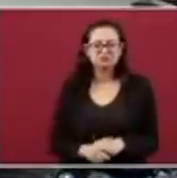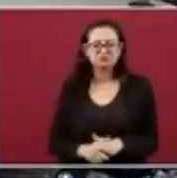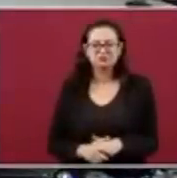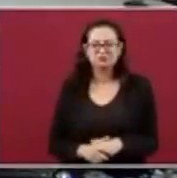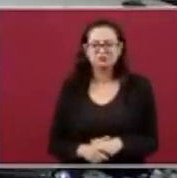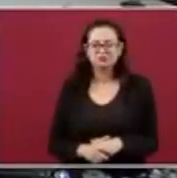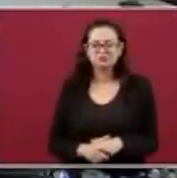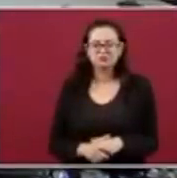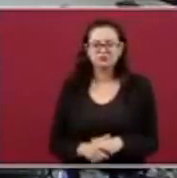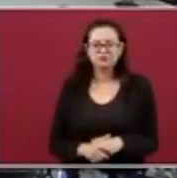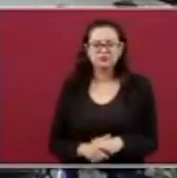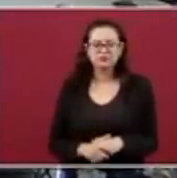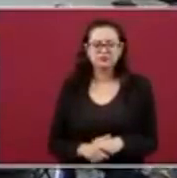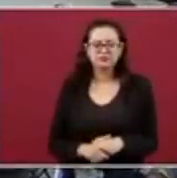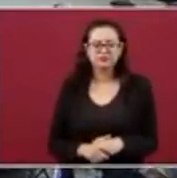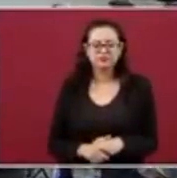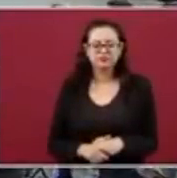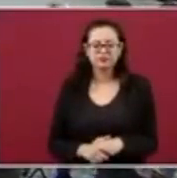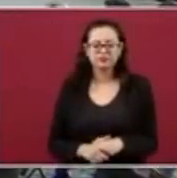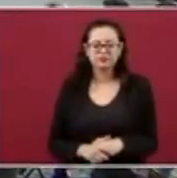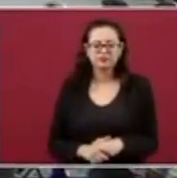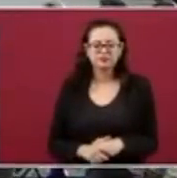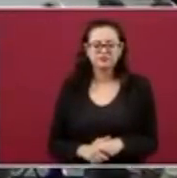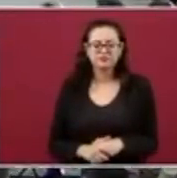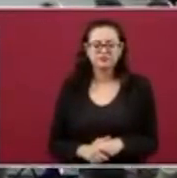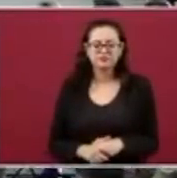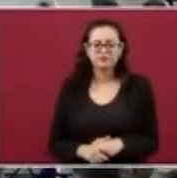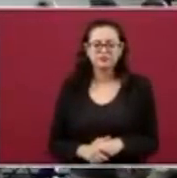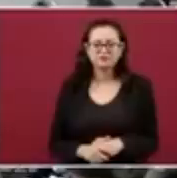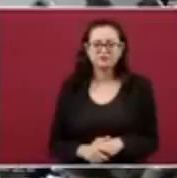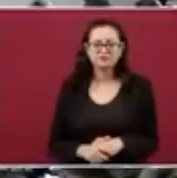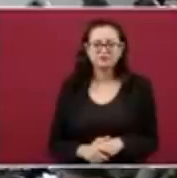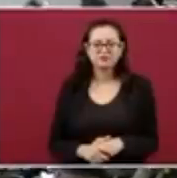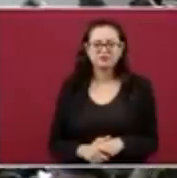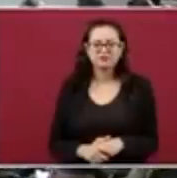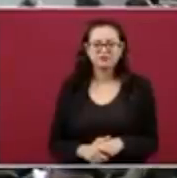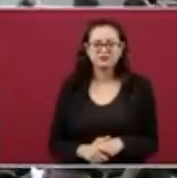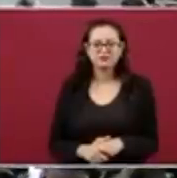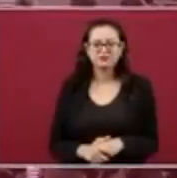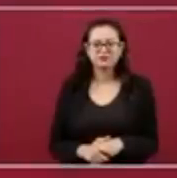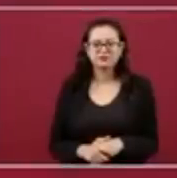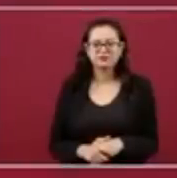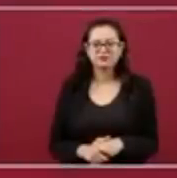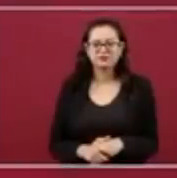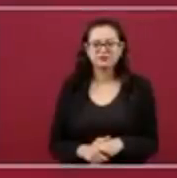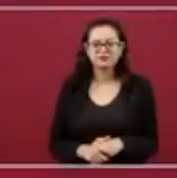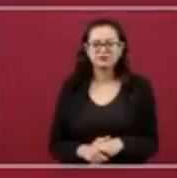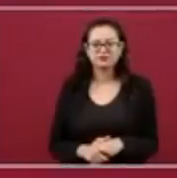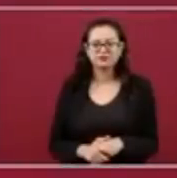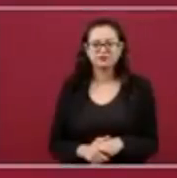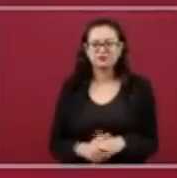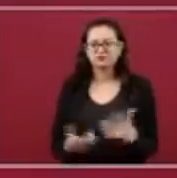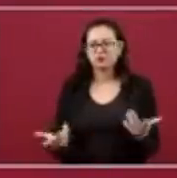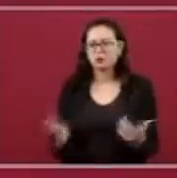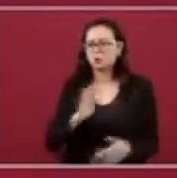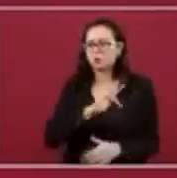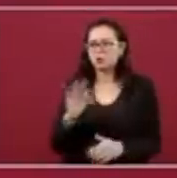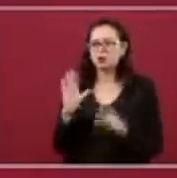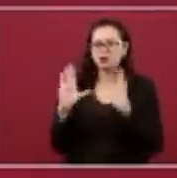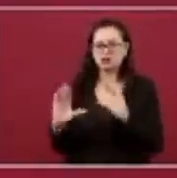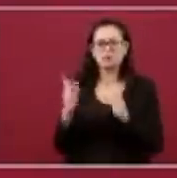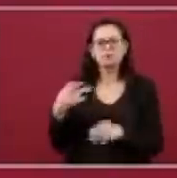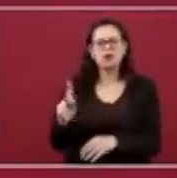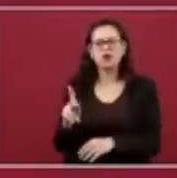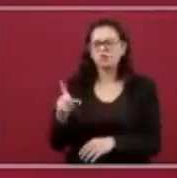No, él podría estar en la formación, pero ellos tienen, hay